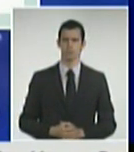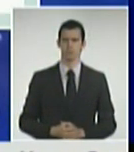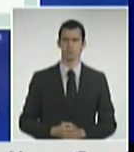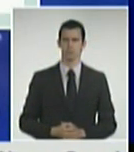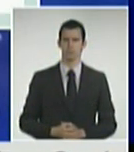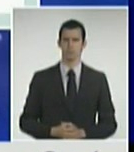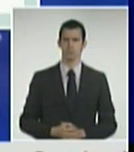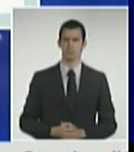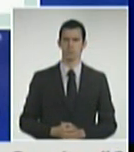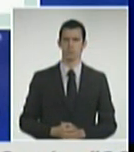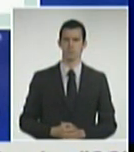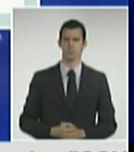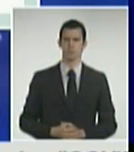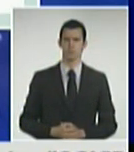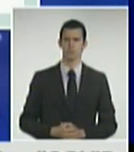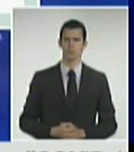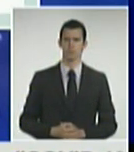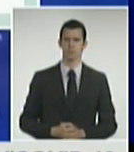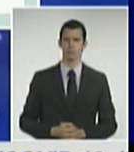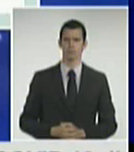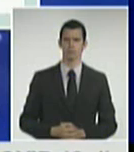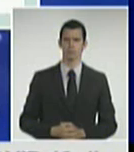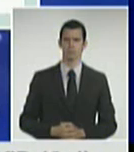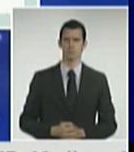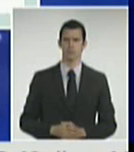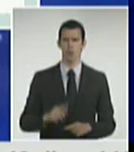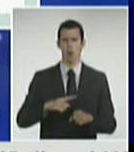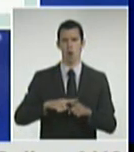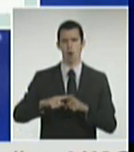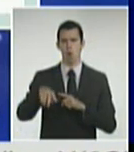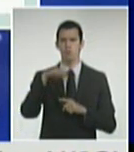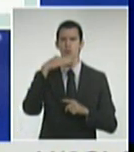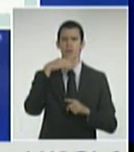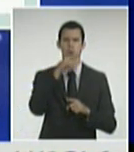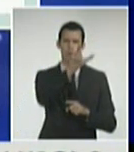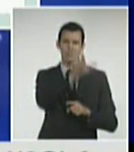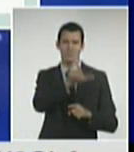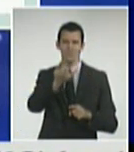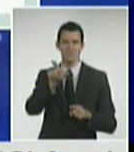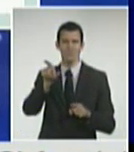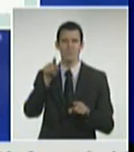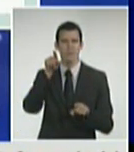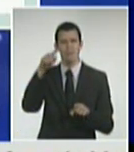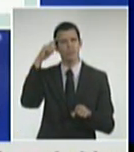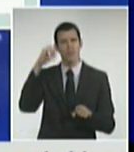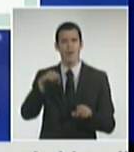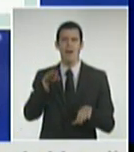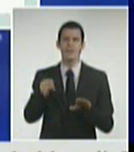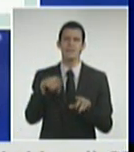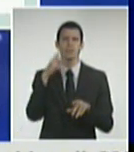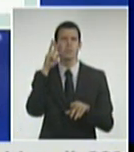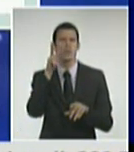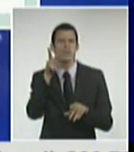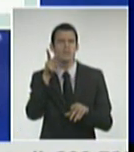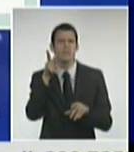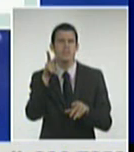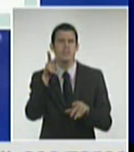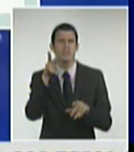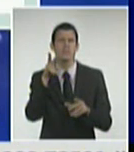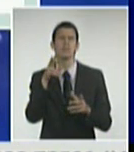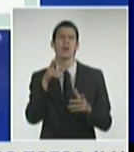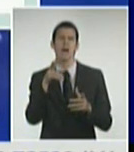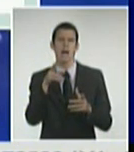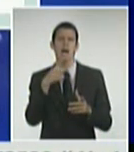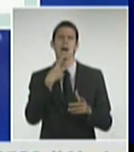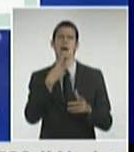un gráfico que esto que decimos, saben que a veces los gráficos, las pantallas dicen más que muchas palabras,